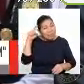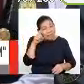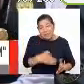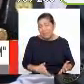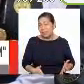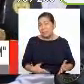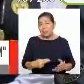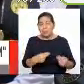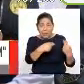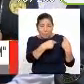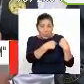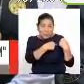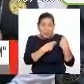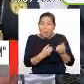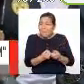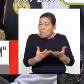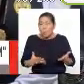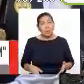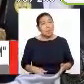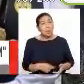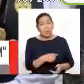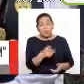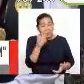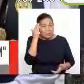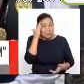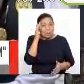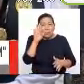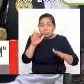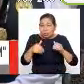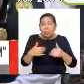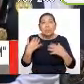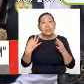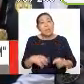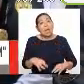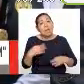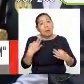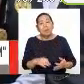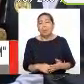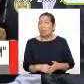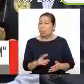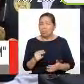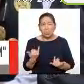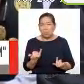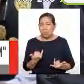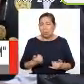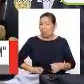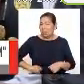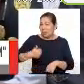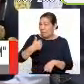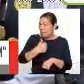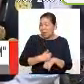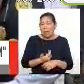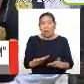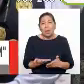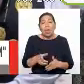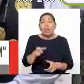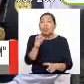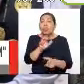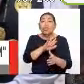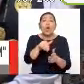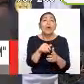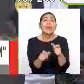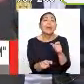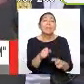en este momento. Ustedes no se imaginan las llamadas que vengo recibiendo, no solamente de autoridades, sino del público en